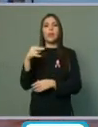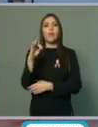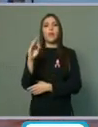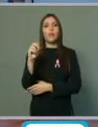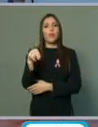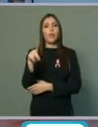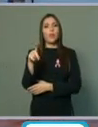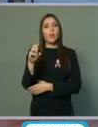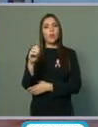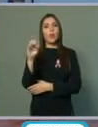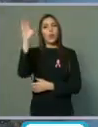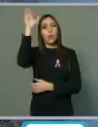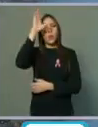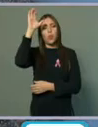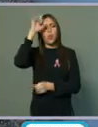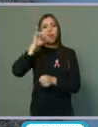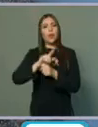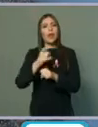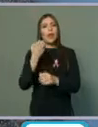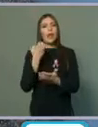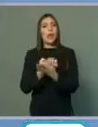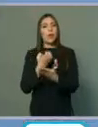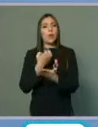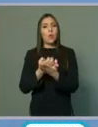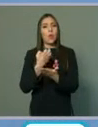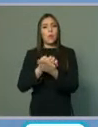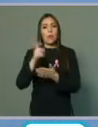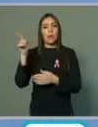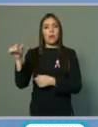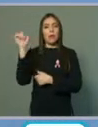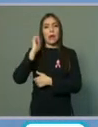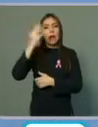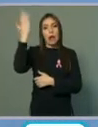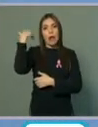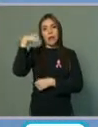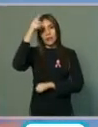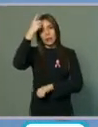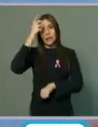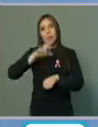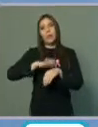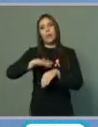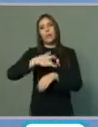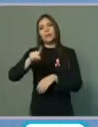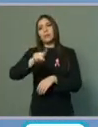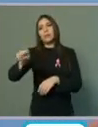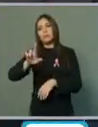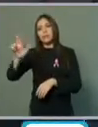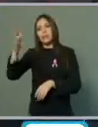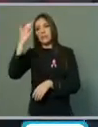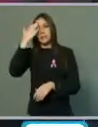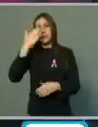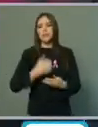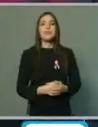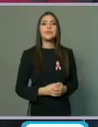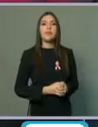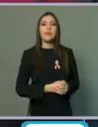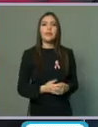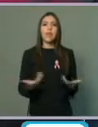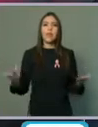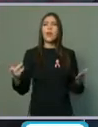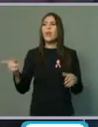ha hecho por difundir la literatura mexicana. Oye, y más o menos, ¿en qué se basaba para la poesía? O sea, ¿de qué